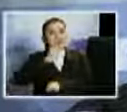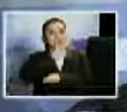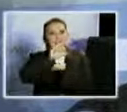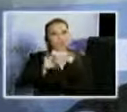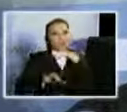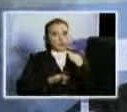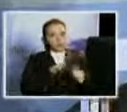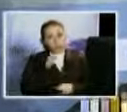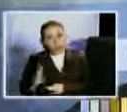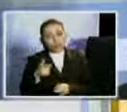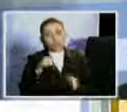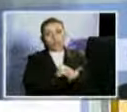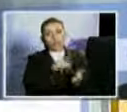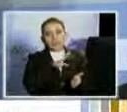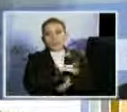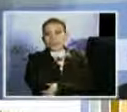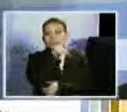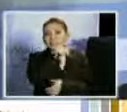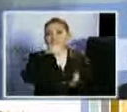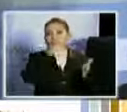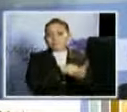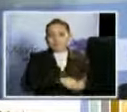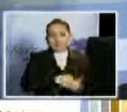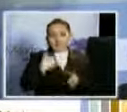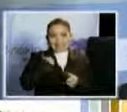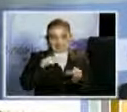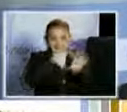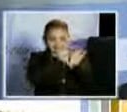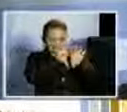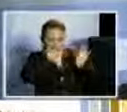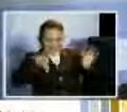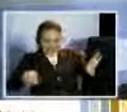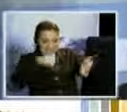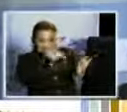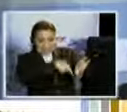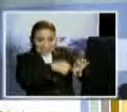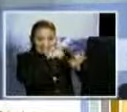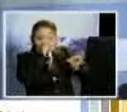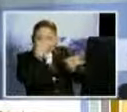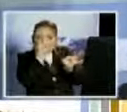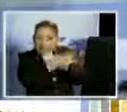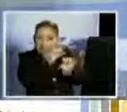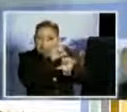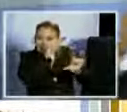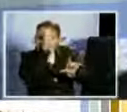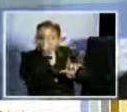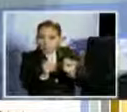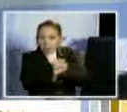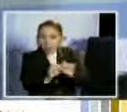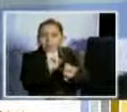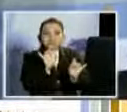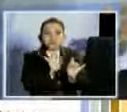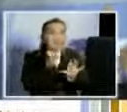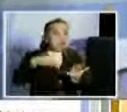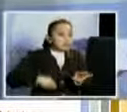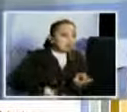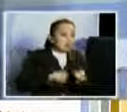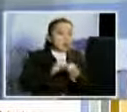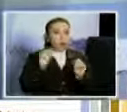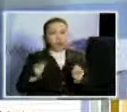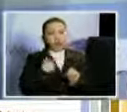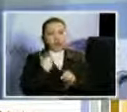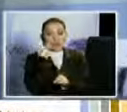todo subsisten más de 16,000 ojivas nucleares listas para estallar en cualquier momento por accidente o de